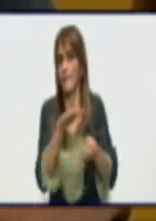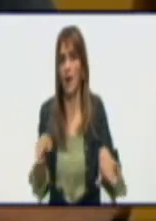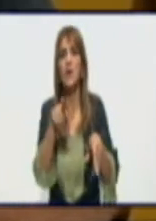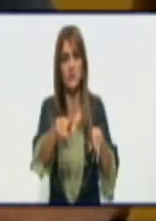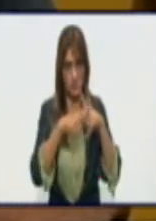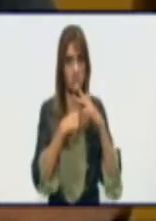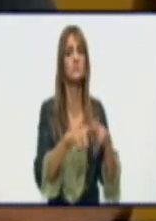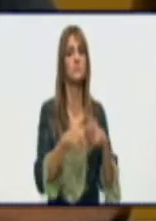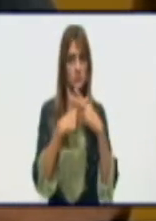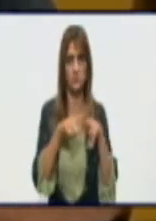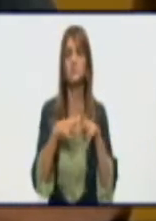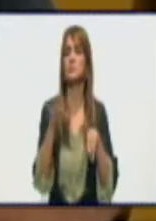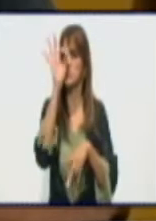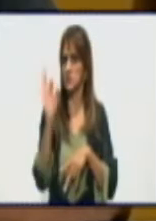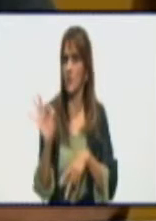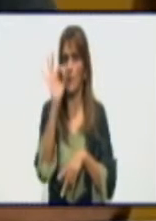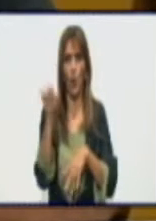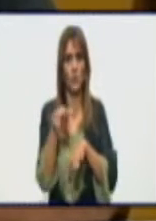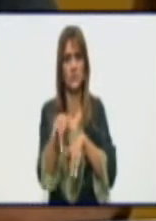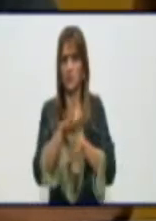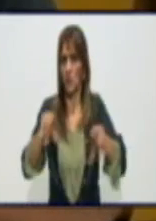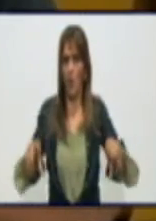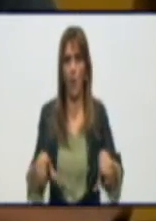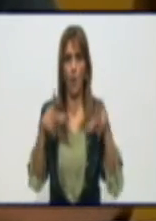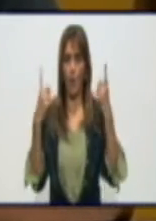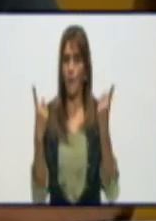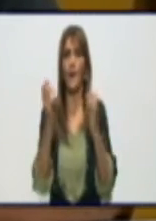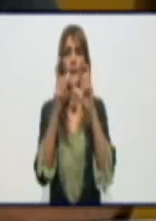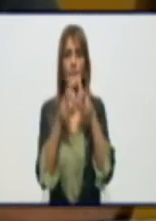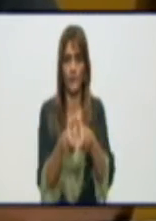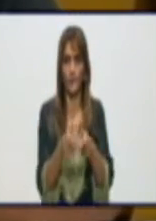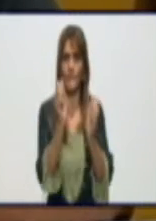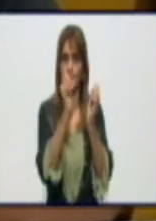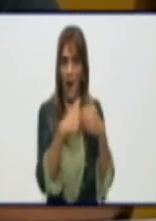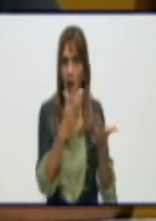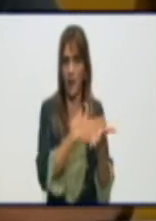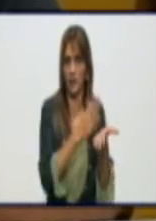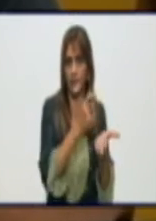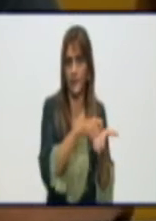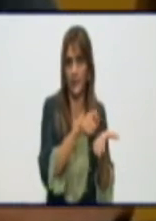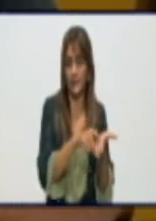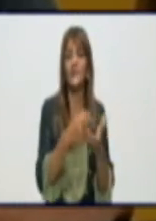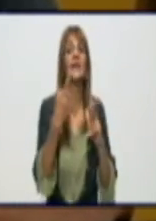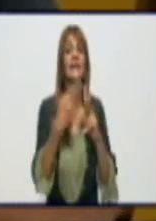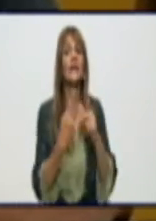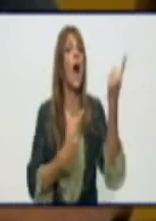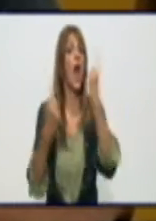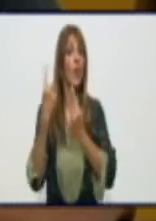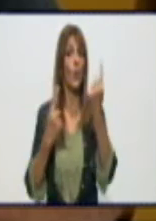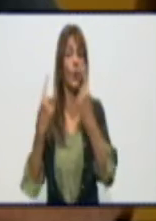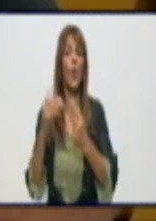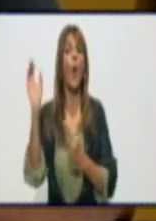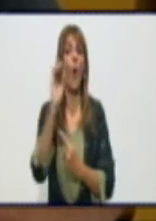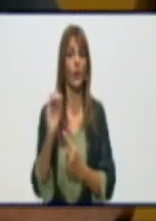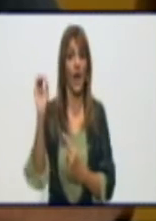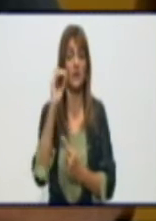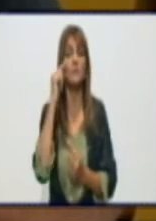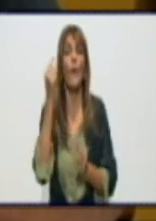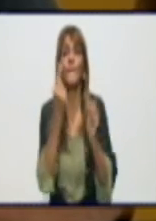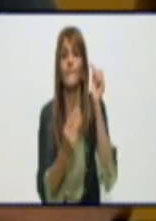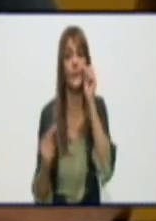nuestra población del pan. Así como otros organismos priorizados que, como salud, educación